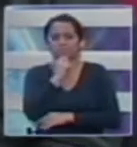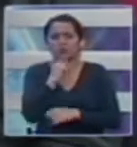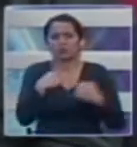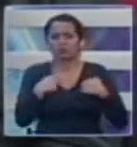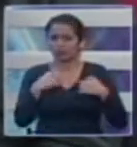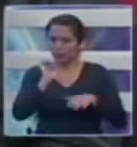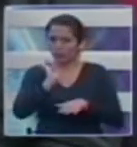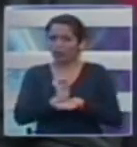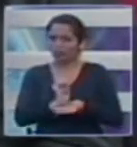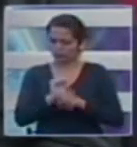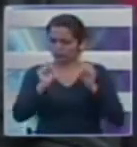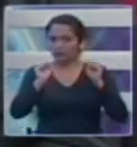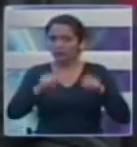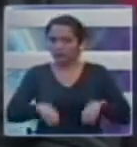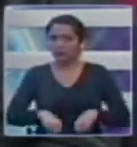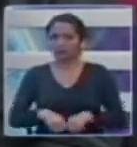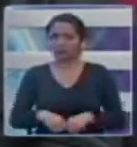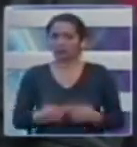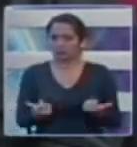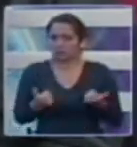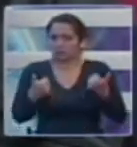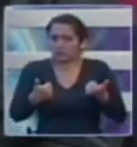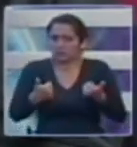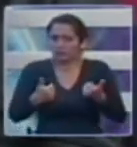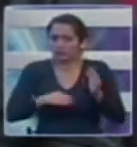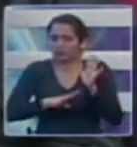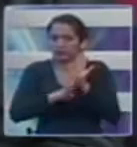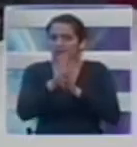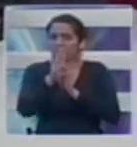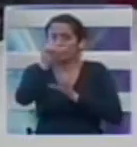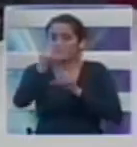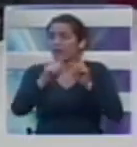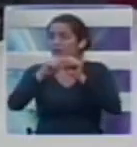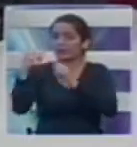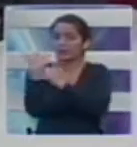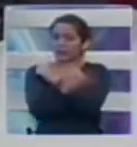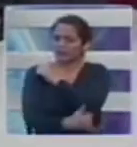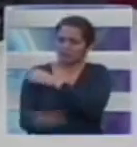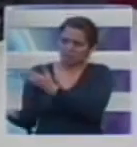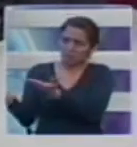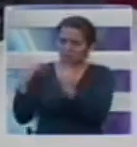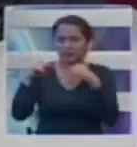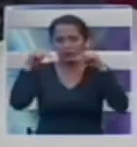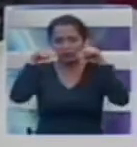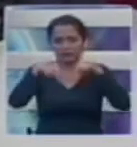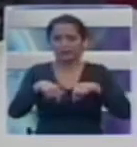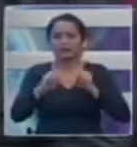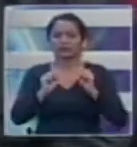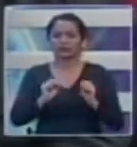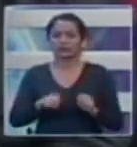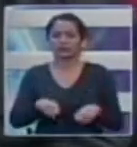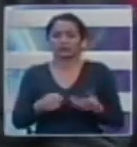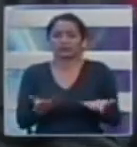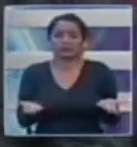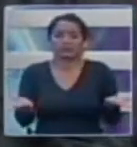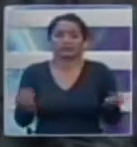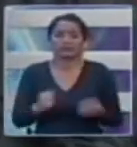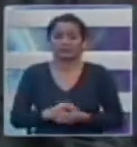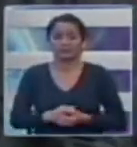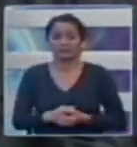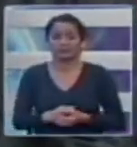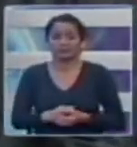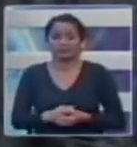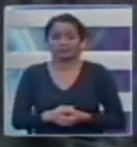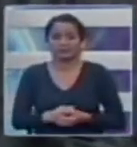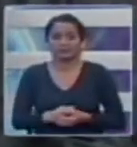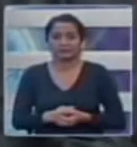recibir esta calidad y cantidad de turistas. Y para estos eventos, claro, después de la importancia de lo que